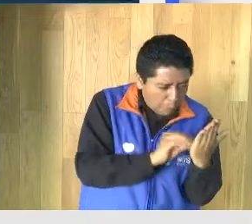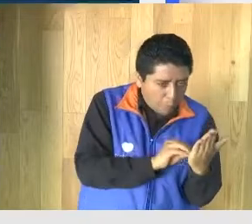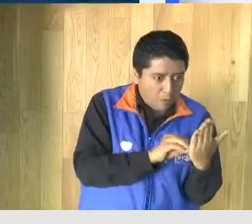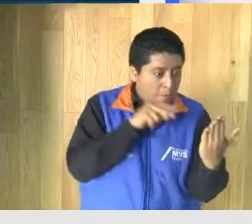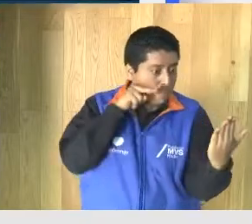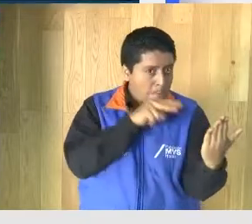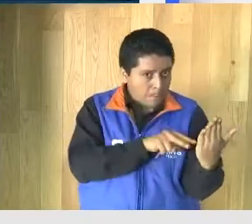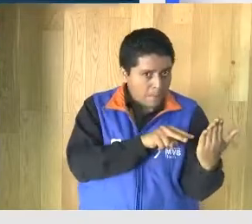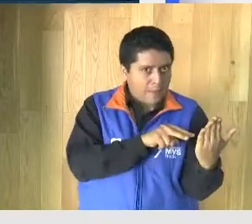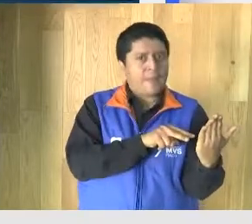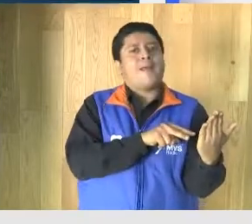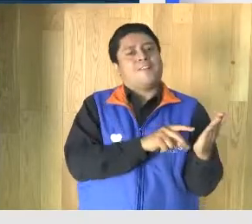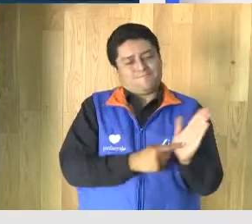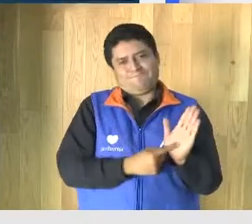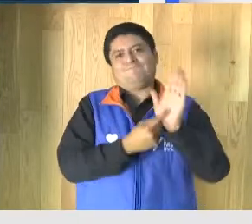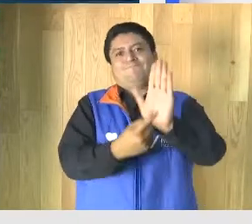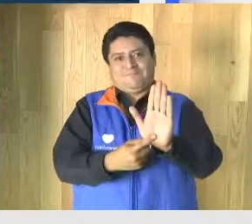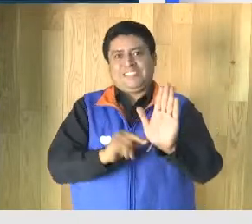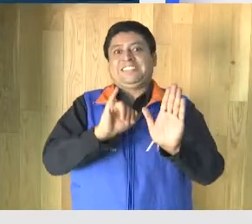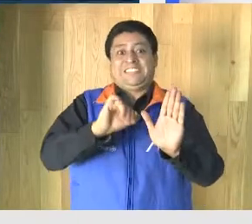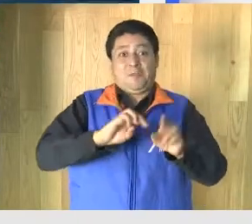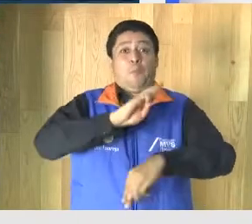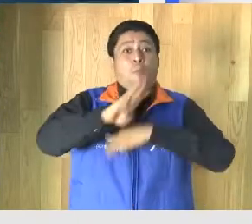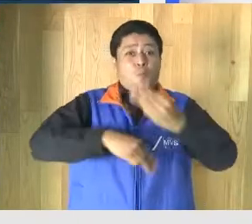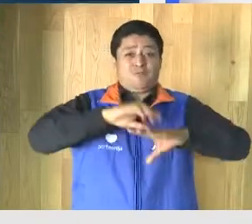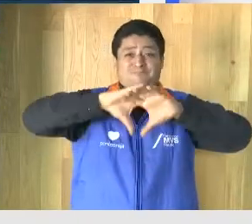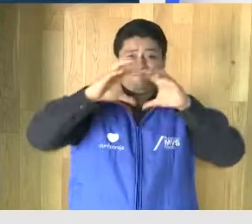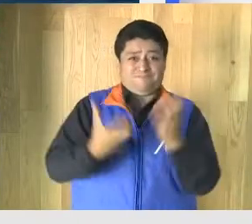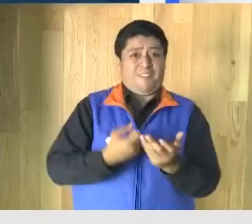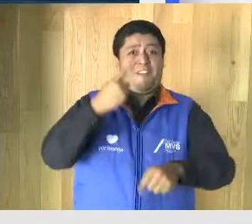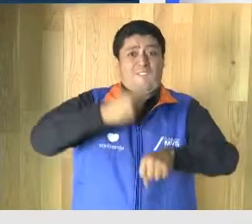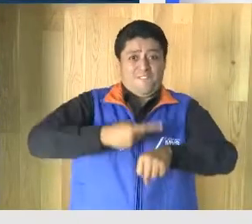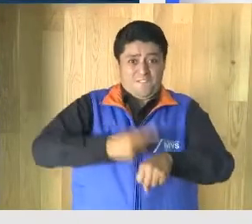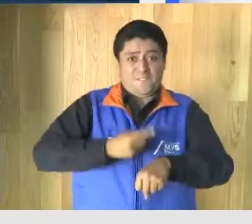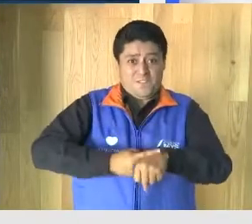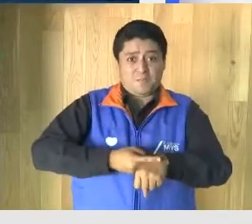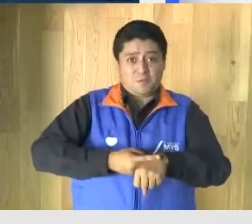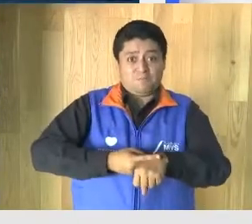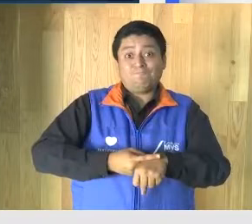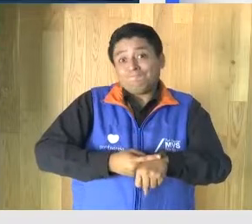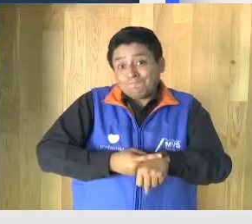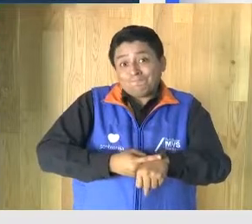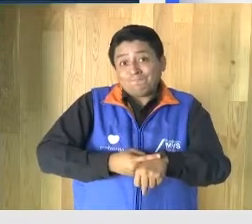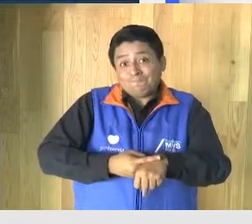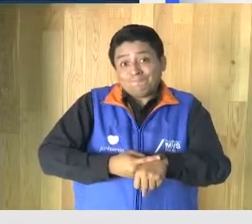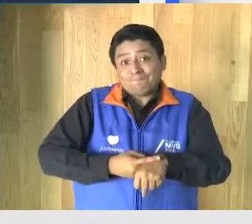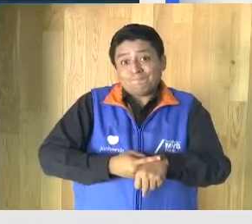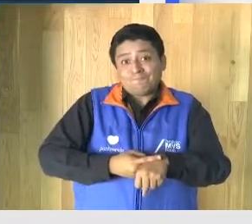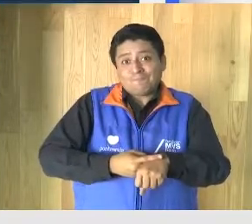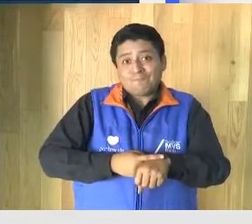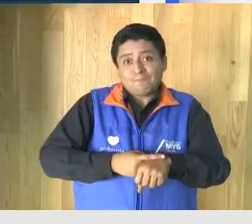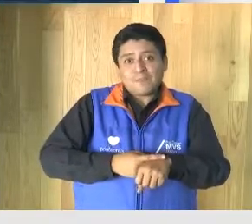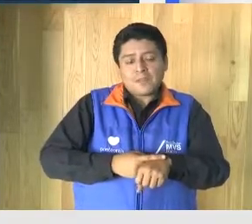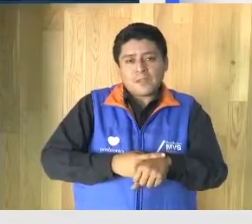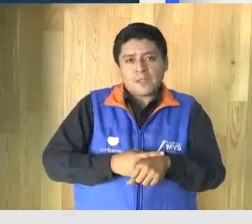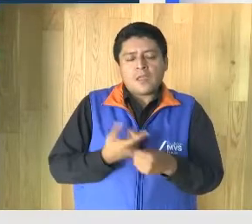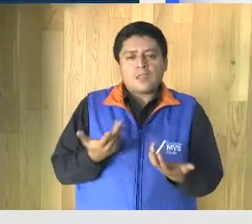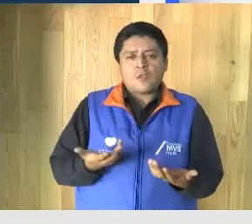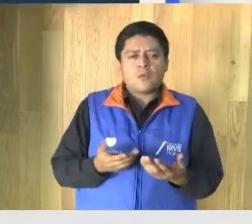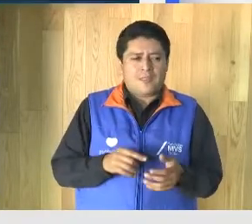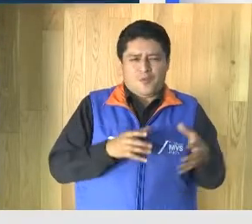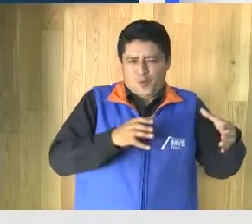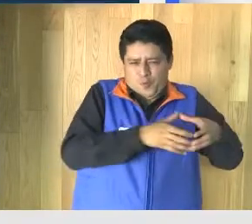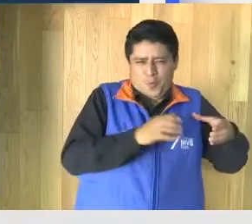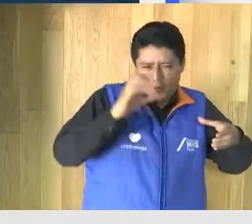como veis, se ha superado con creces los llamados límites de certidumbre. Esto quiere decir que estamos transformando tanto, según la ciencia